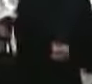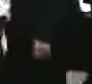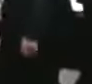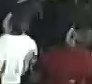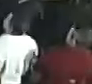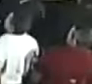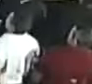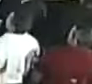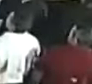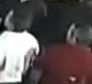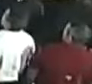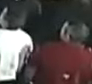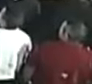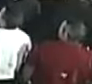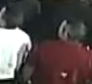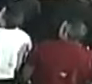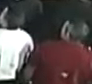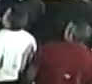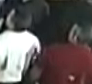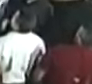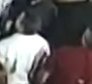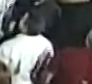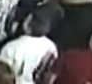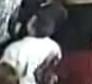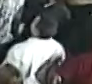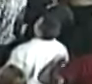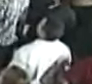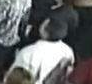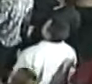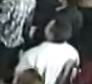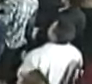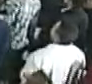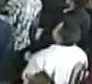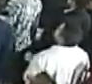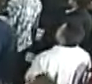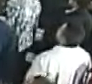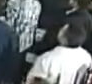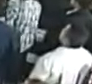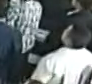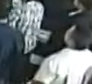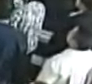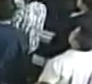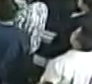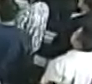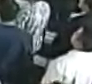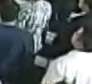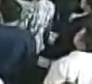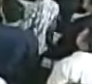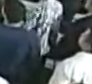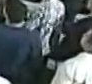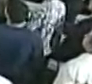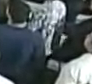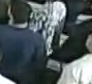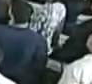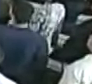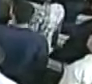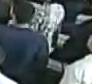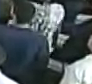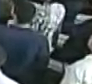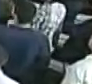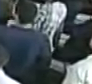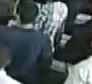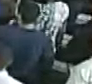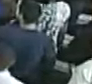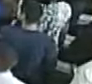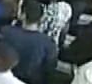Venezuela comparte con los presentes en estas jornadas desde el Centro Internacional de Prensa, el